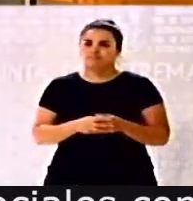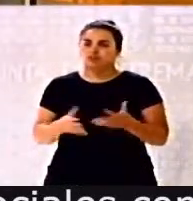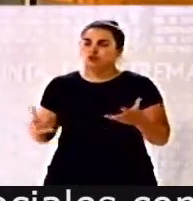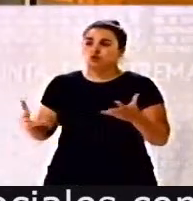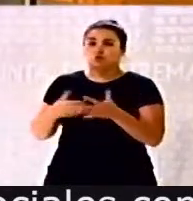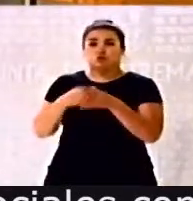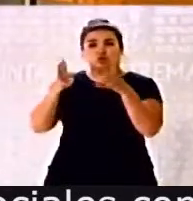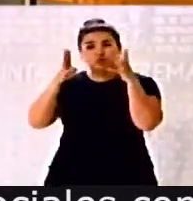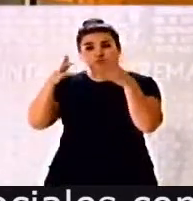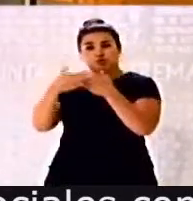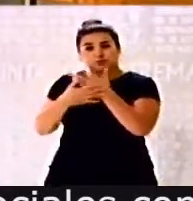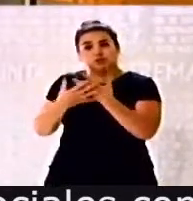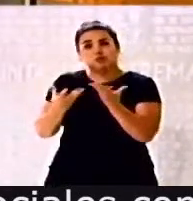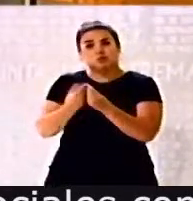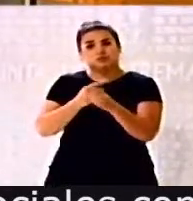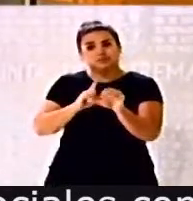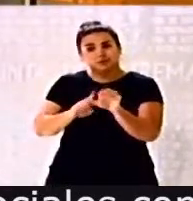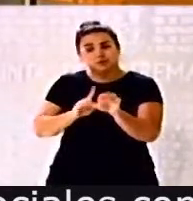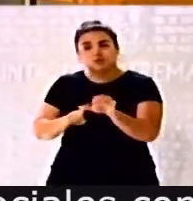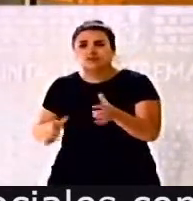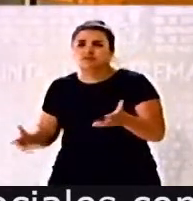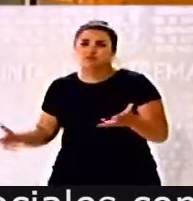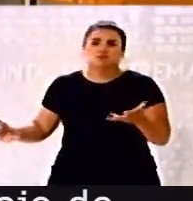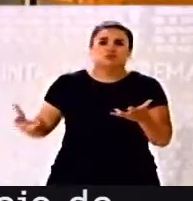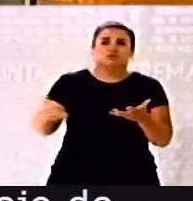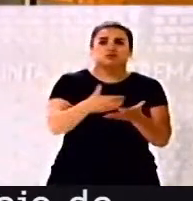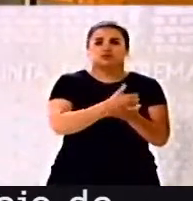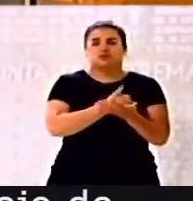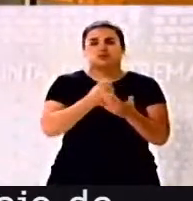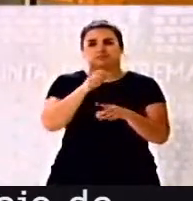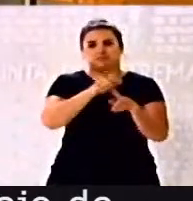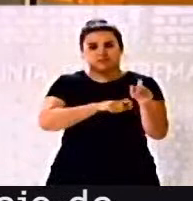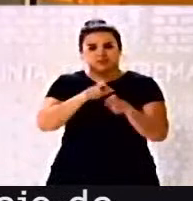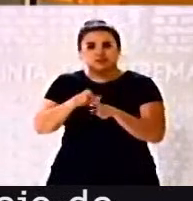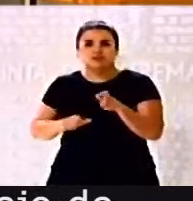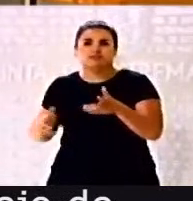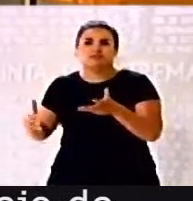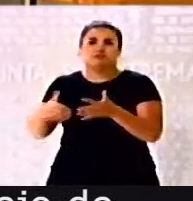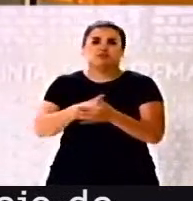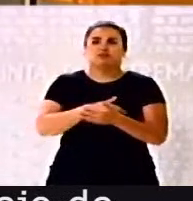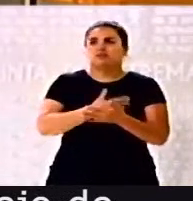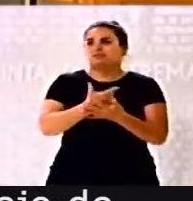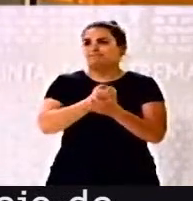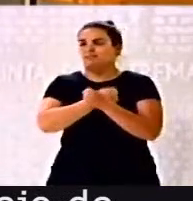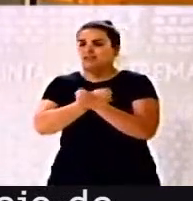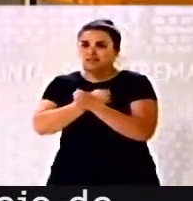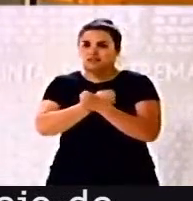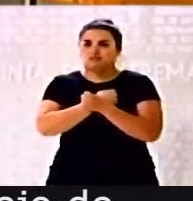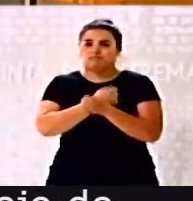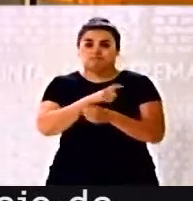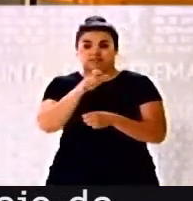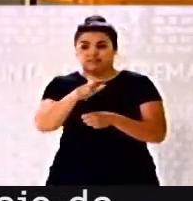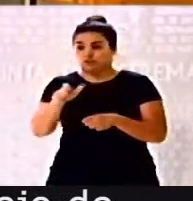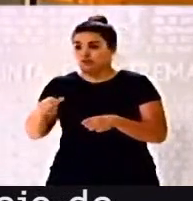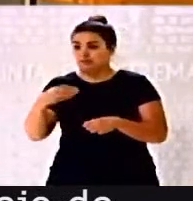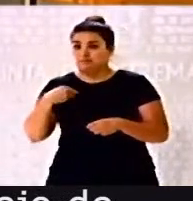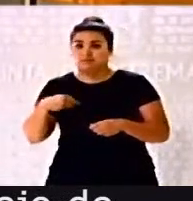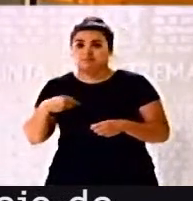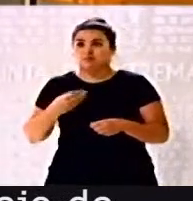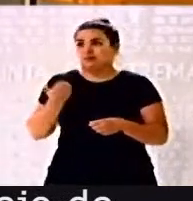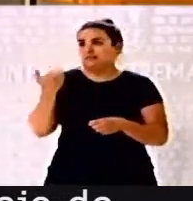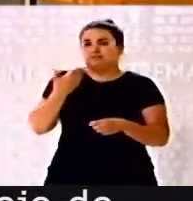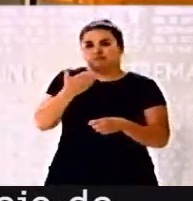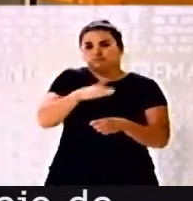de Gobierno de la Junta de Extremadura a todas aquellas personas, a todos aquellos seres queridos de esas personas que nos han dejado